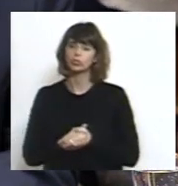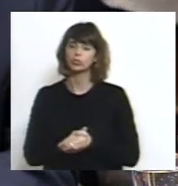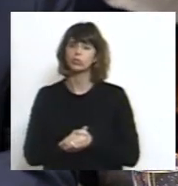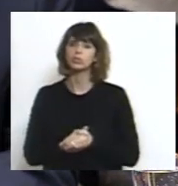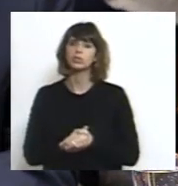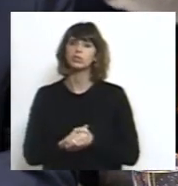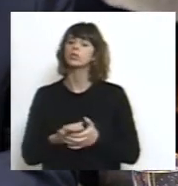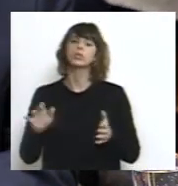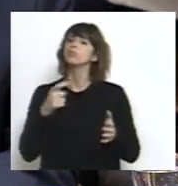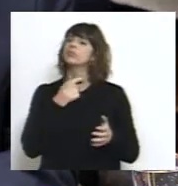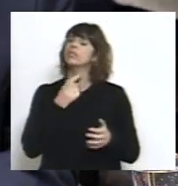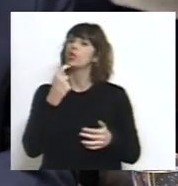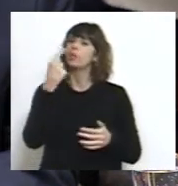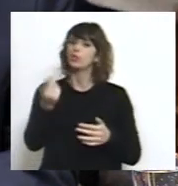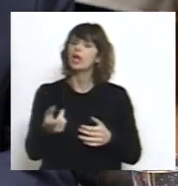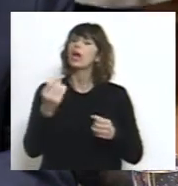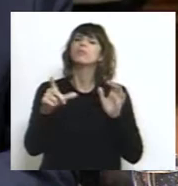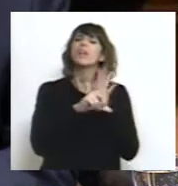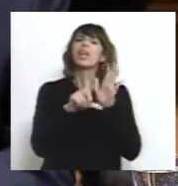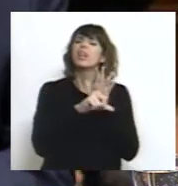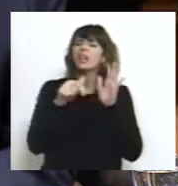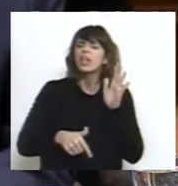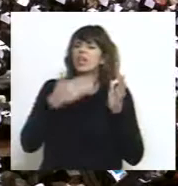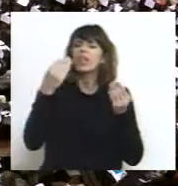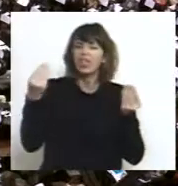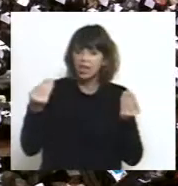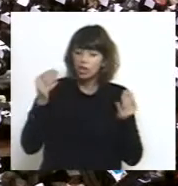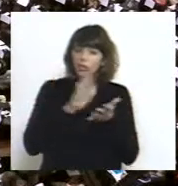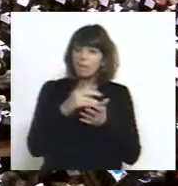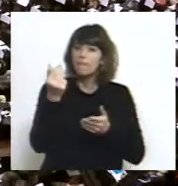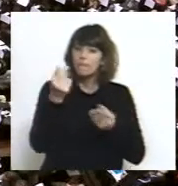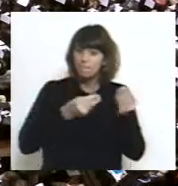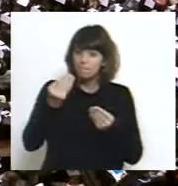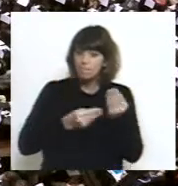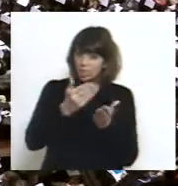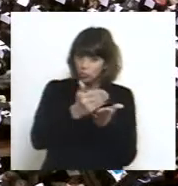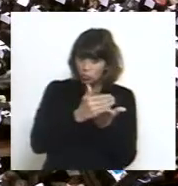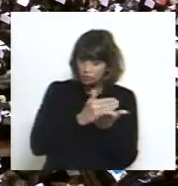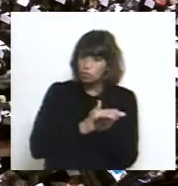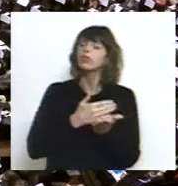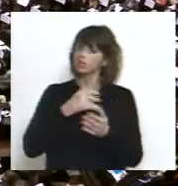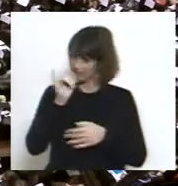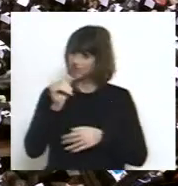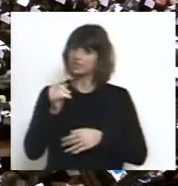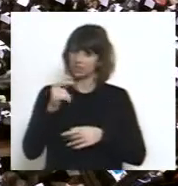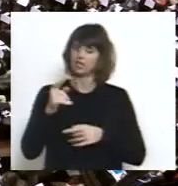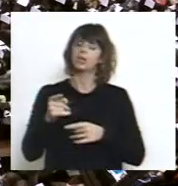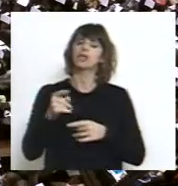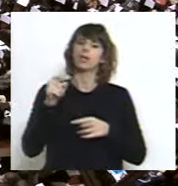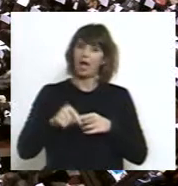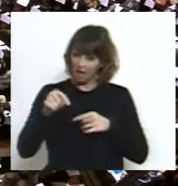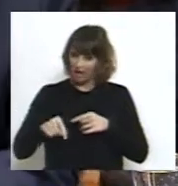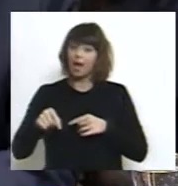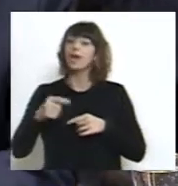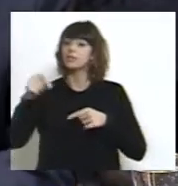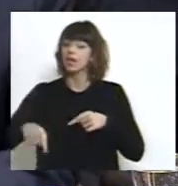No, simplemente preguntarle en qué ley, la ley de presupuesto, la que usted manifiesta. Estamos votando ley por ley, vamos a la ley de presupuesto ahora. A esa hay que anotarse ahora y A la